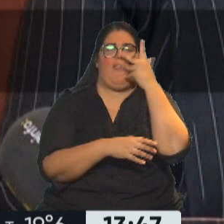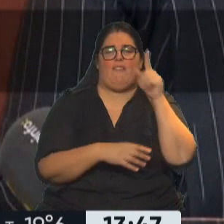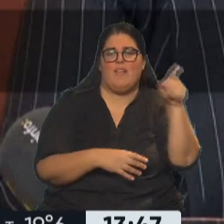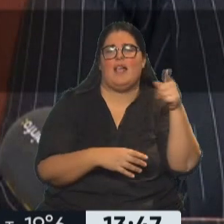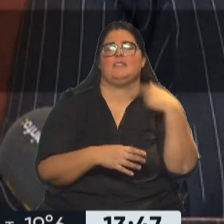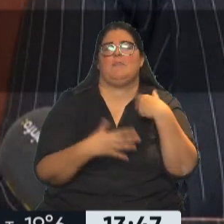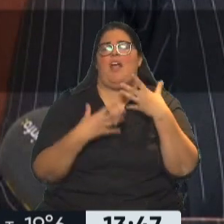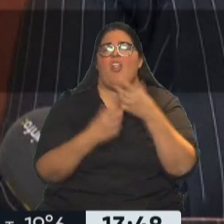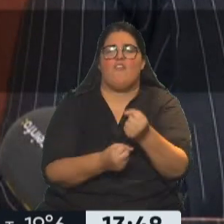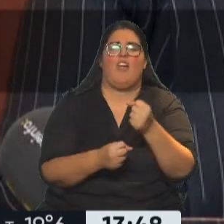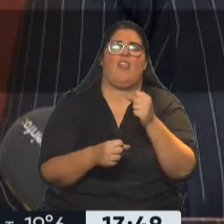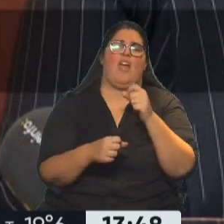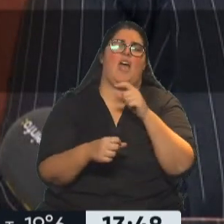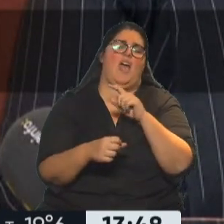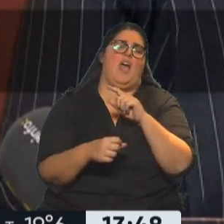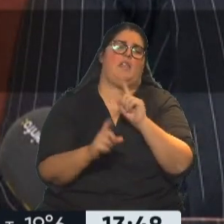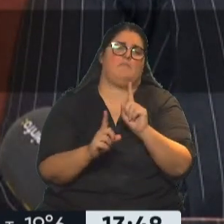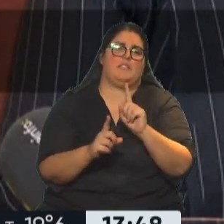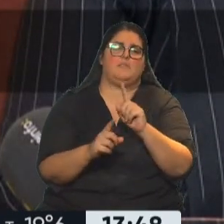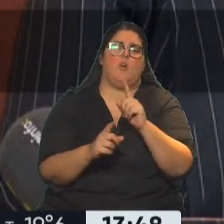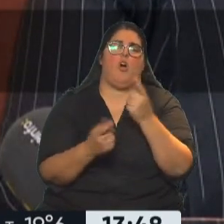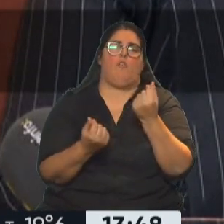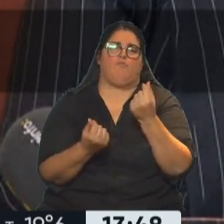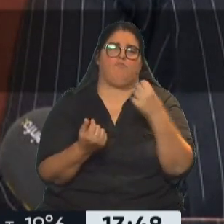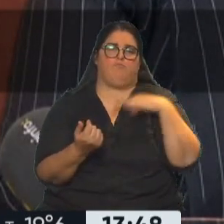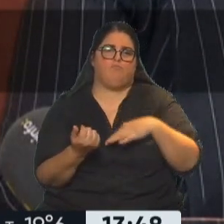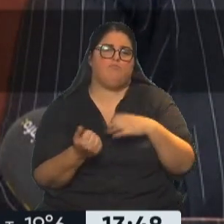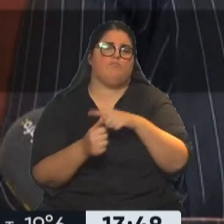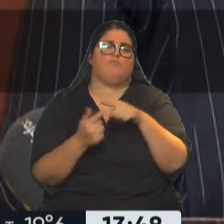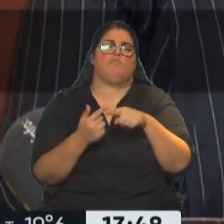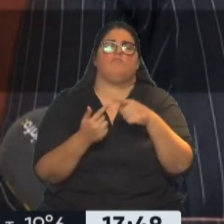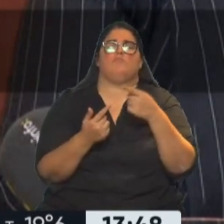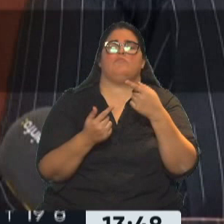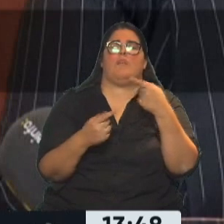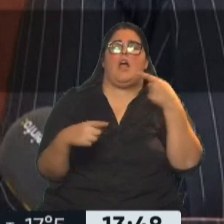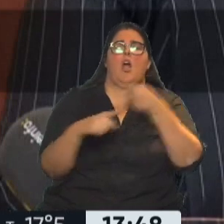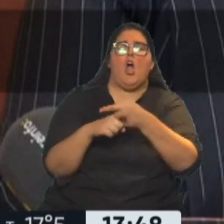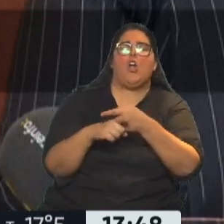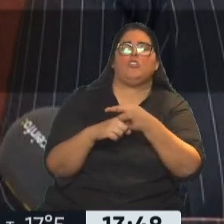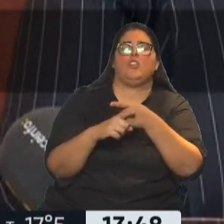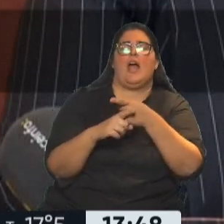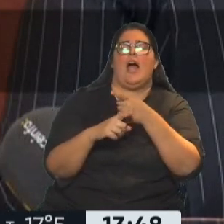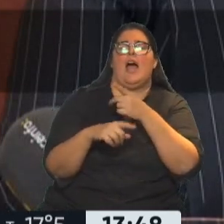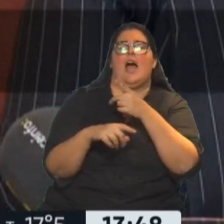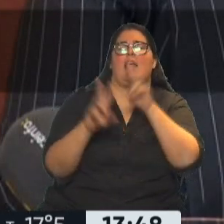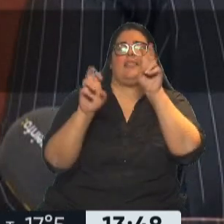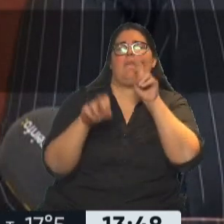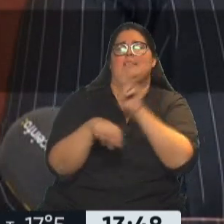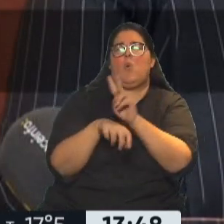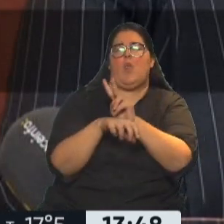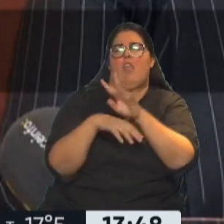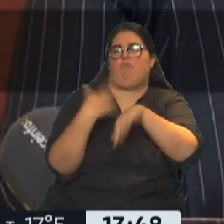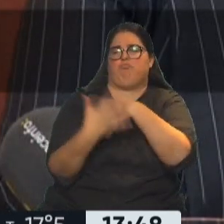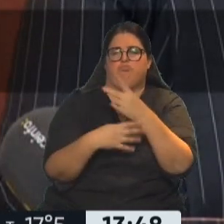défendra leur pouvoir d'achat, qui s'opposera au laxisme judiciaire, qui s'opposera au chaos sécuritaire